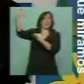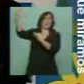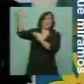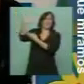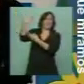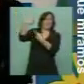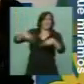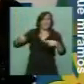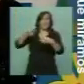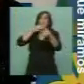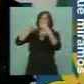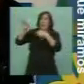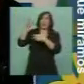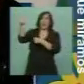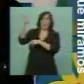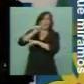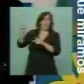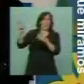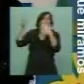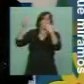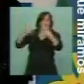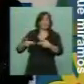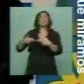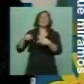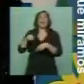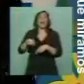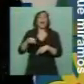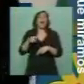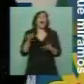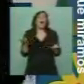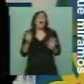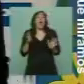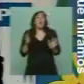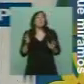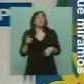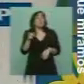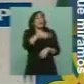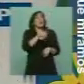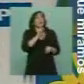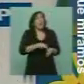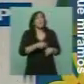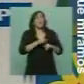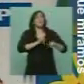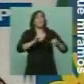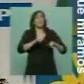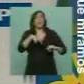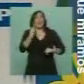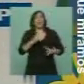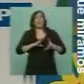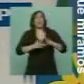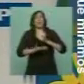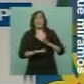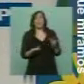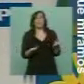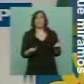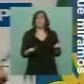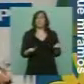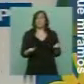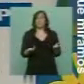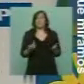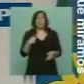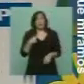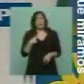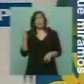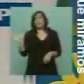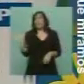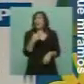por ahí no lo dejan a lo A lo mejor también hace publicidad no convencional eh Y todos en general cuando